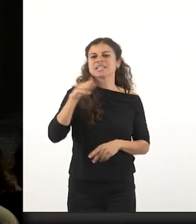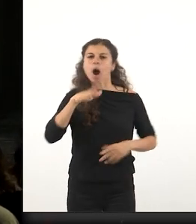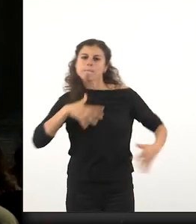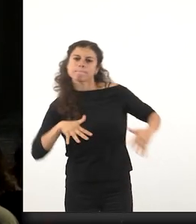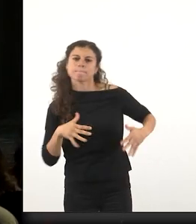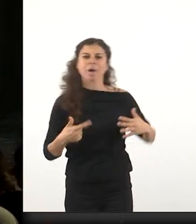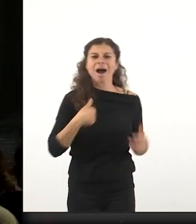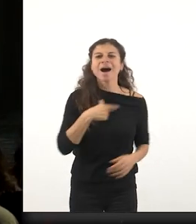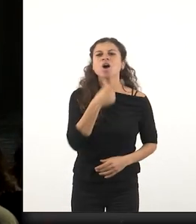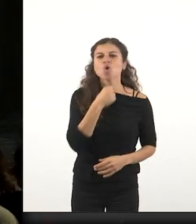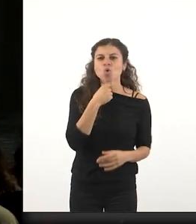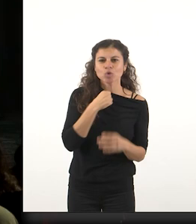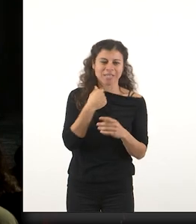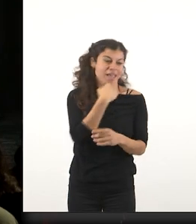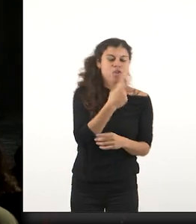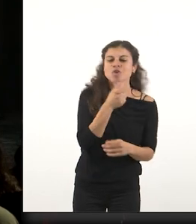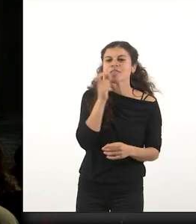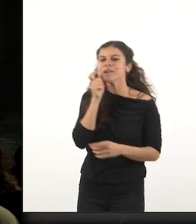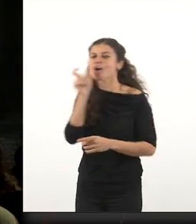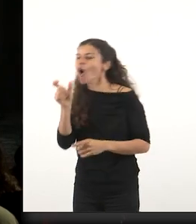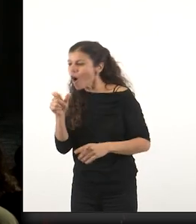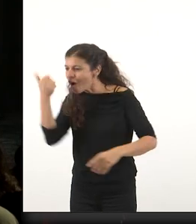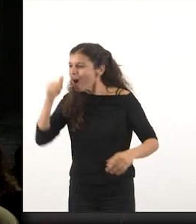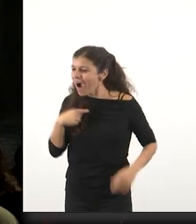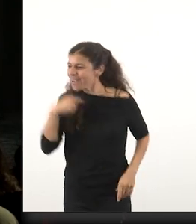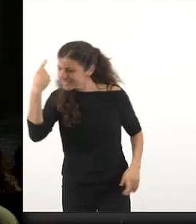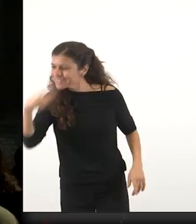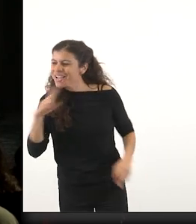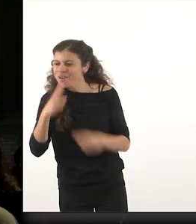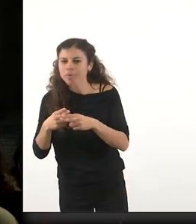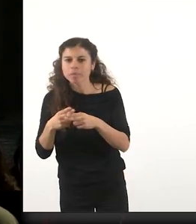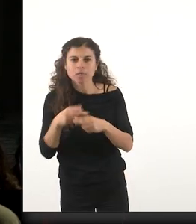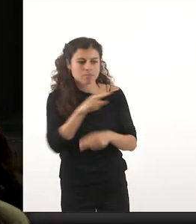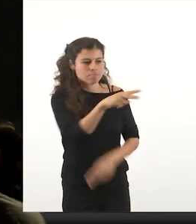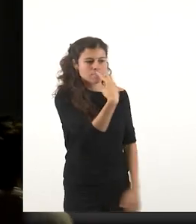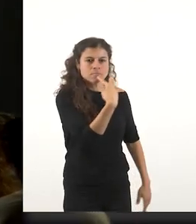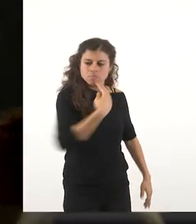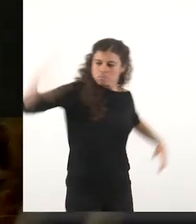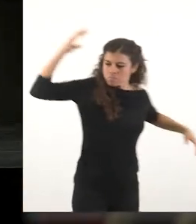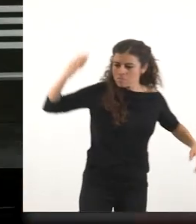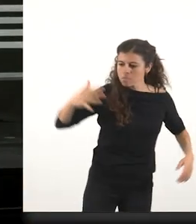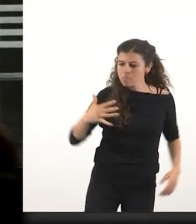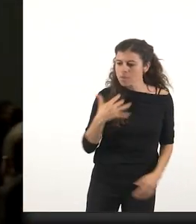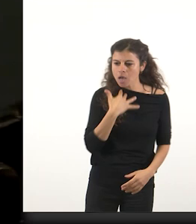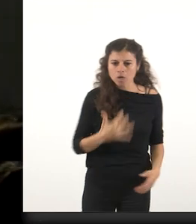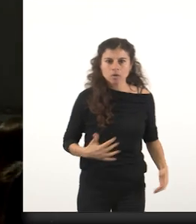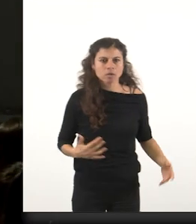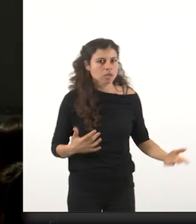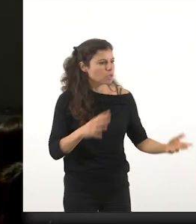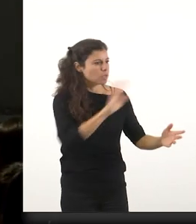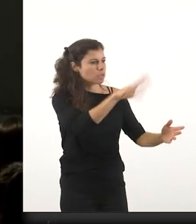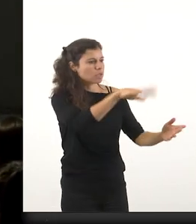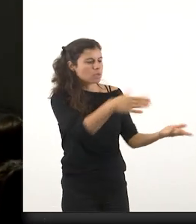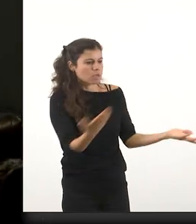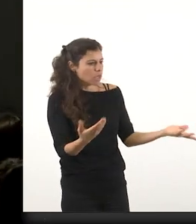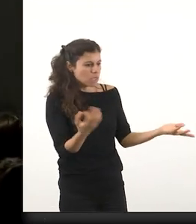están hablando. Le suelto la boca a mi novia para contestar al colega, al otro me suelta la mano y me mira con cara de asco, y se va detrás de sus colegas. Yo detrás de Antonio, tío, vaya noche de